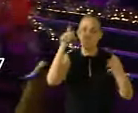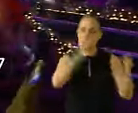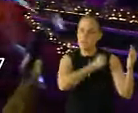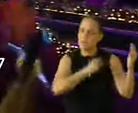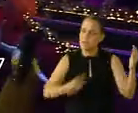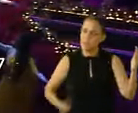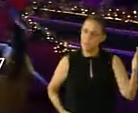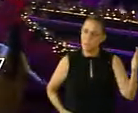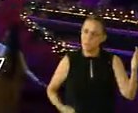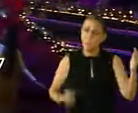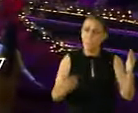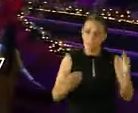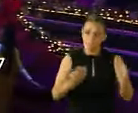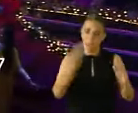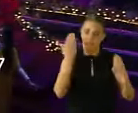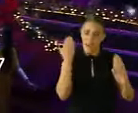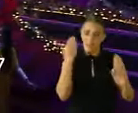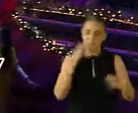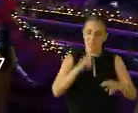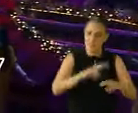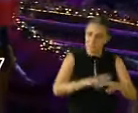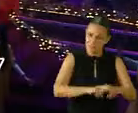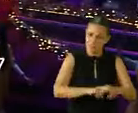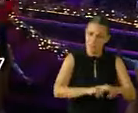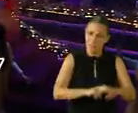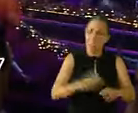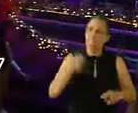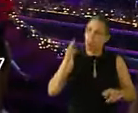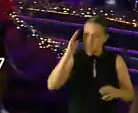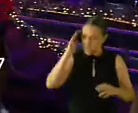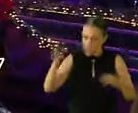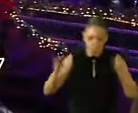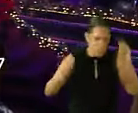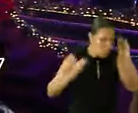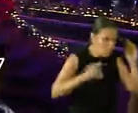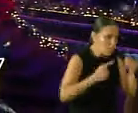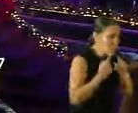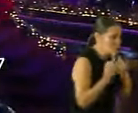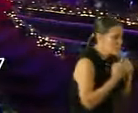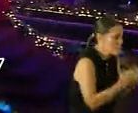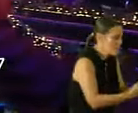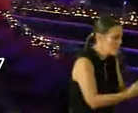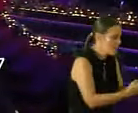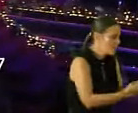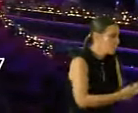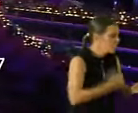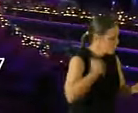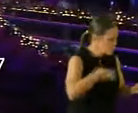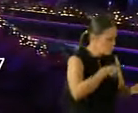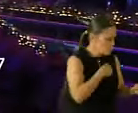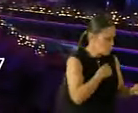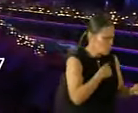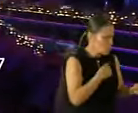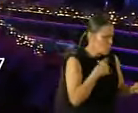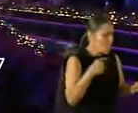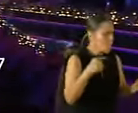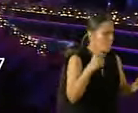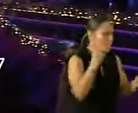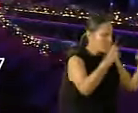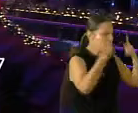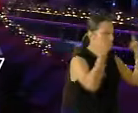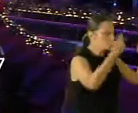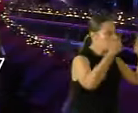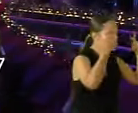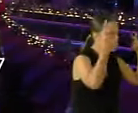dígale, estamos en victoria. Vamos, vamos, decláralo. Usted, esta es su familia, esta es su